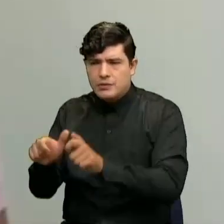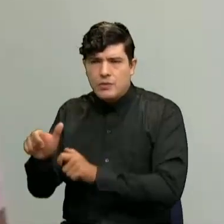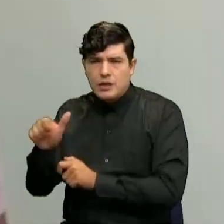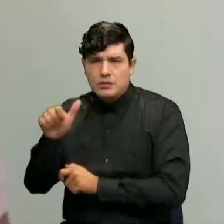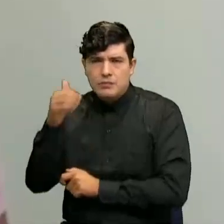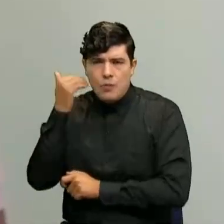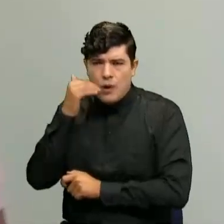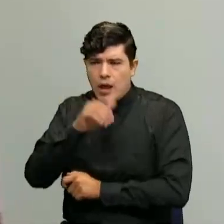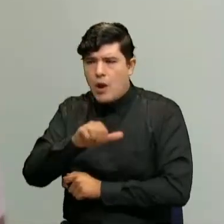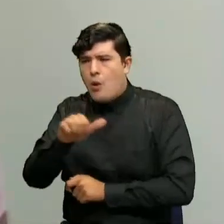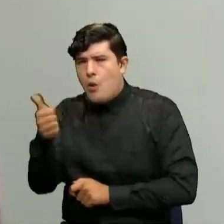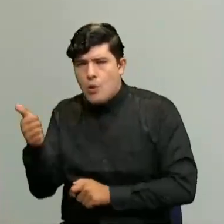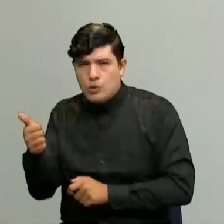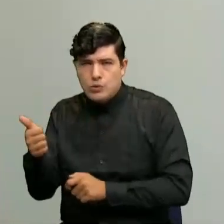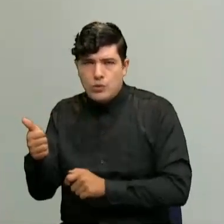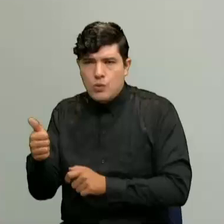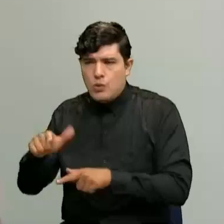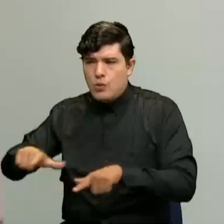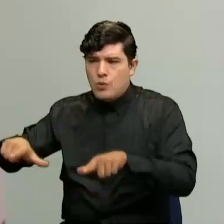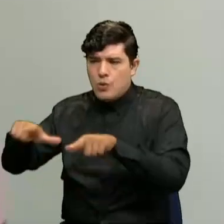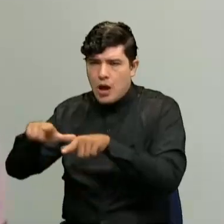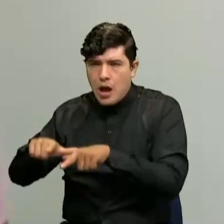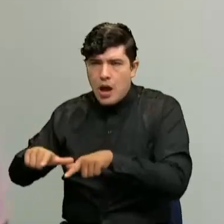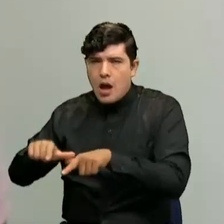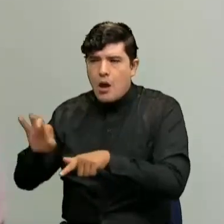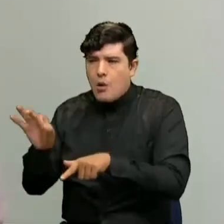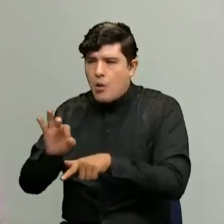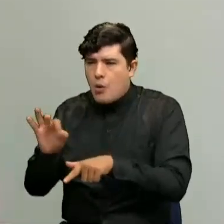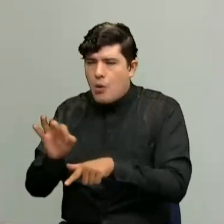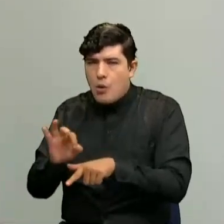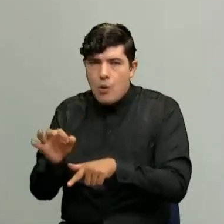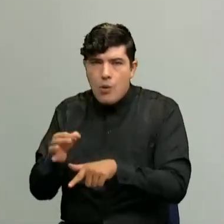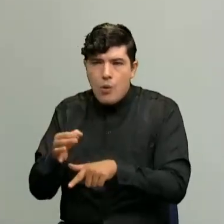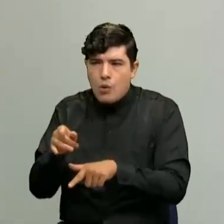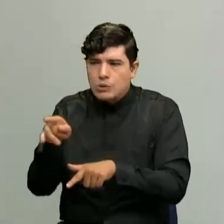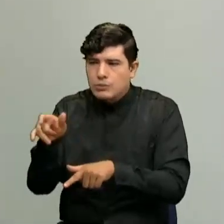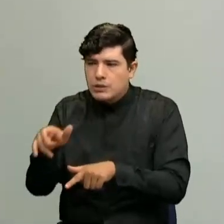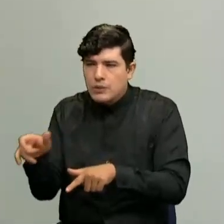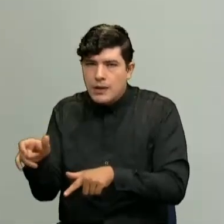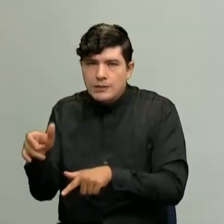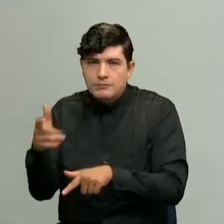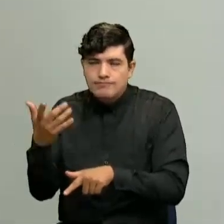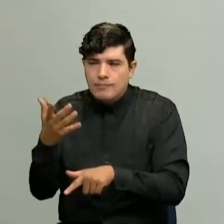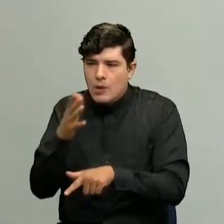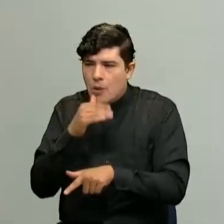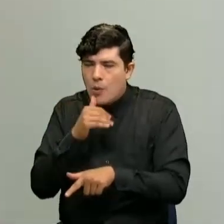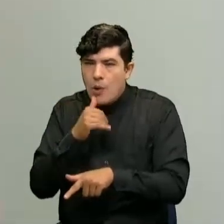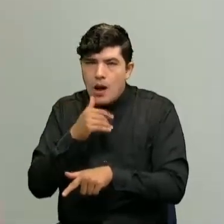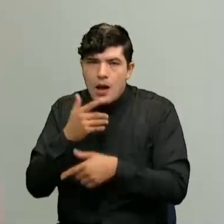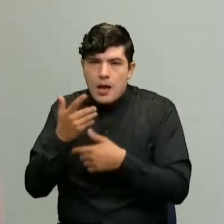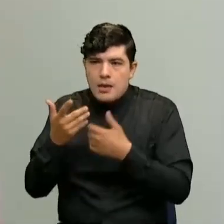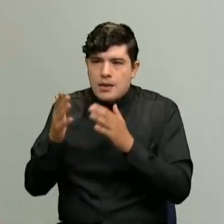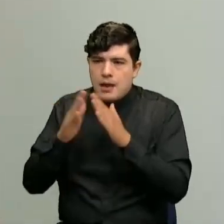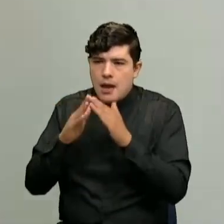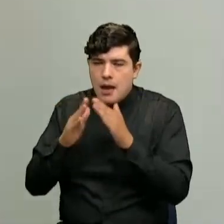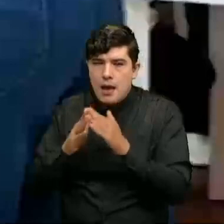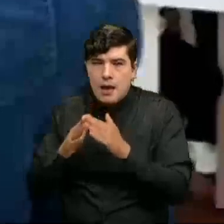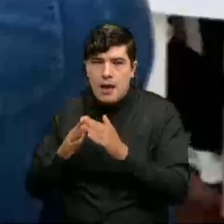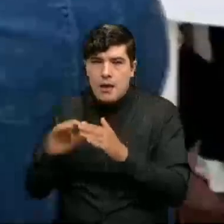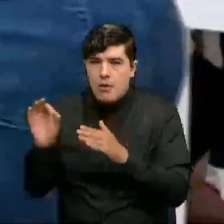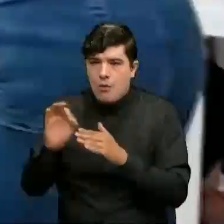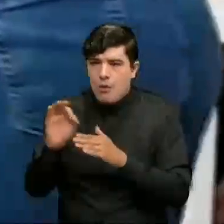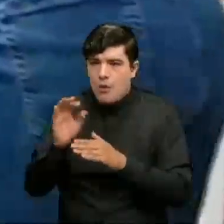requieren de un hospedaje, de un sitio para poder pasar los días que vienen a Cúcuta a hacerse sus